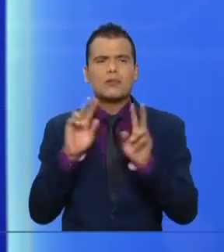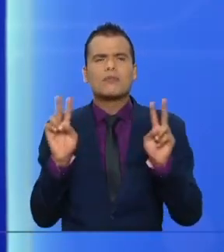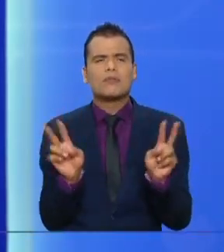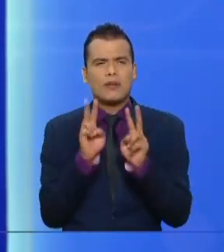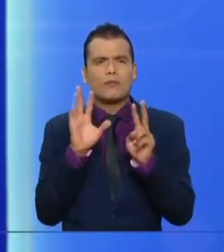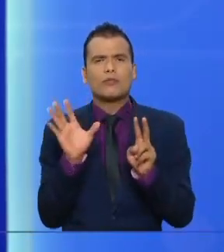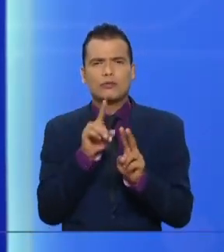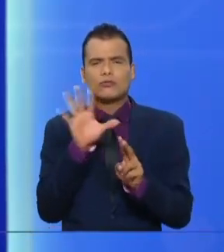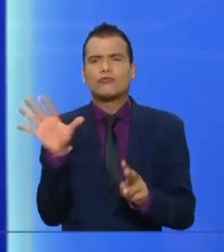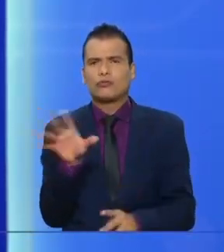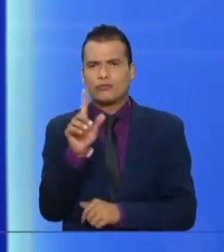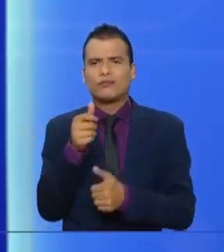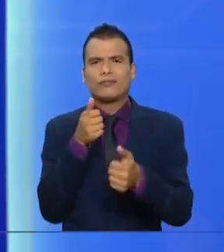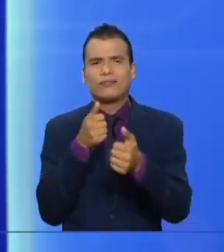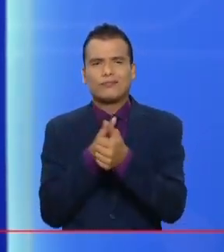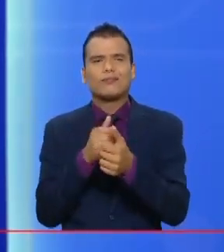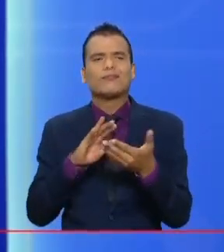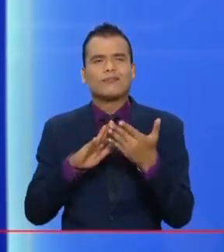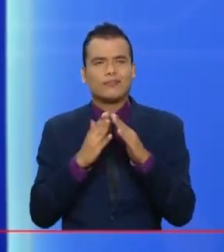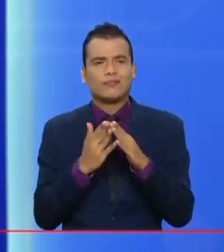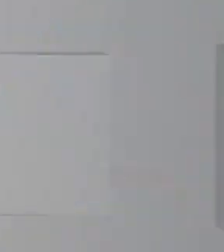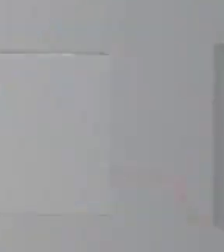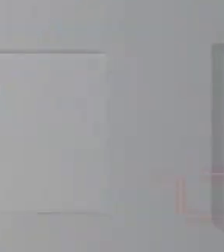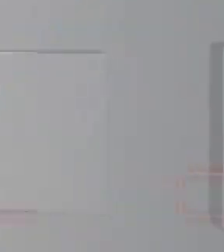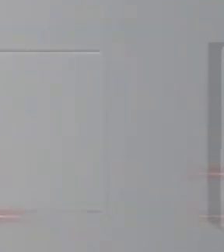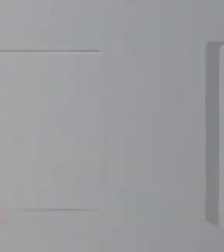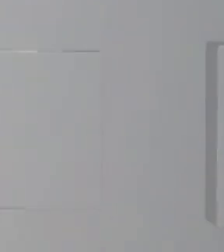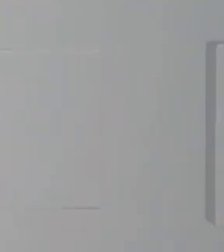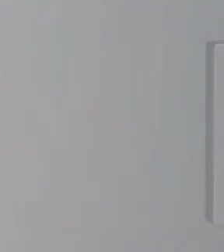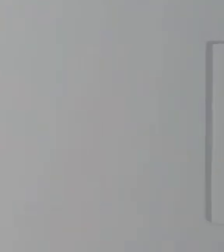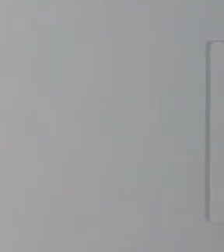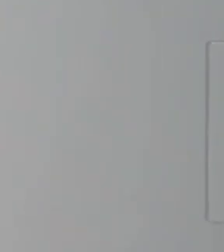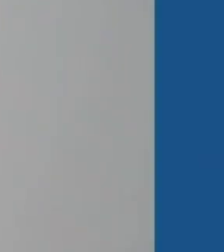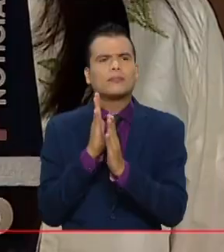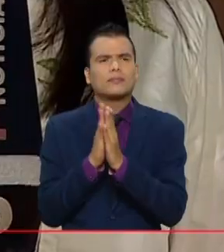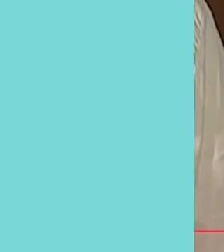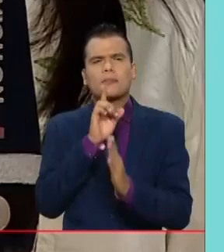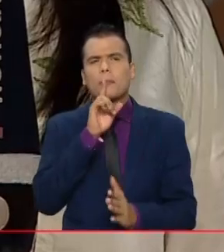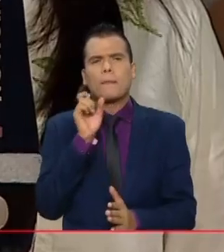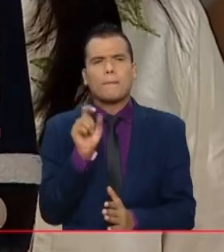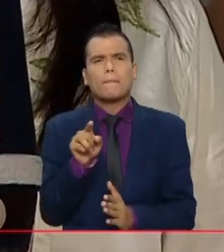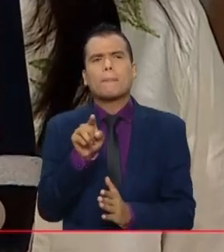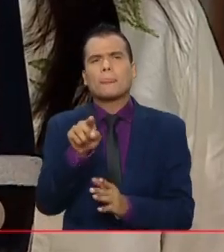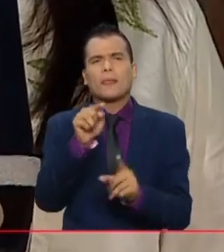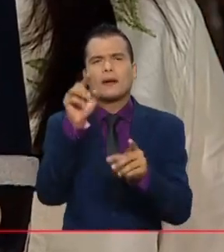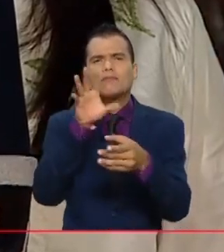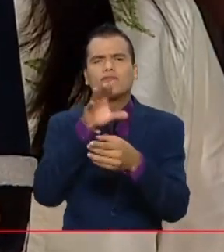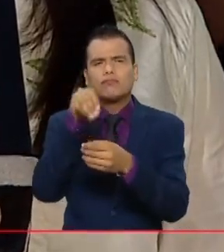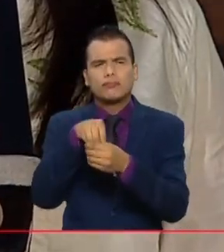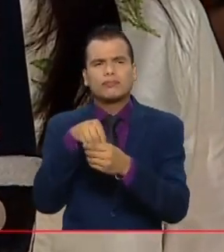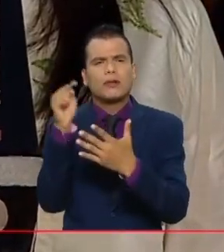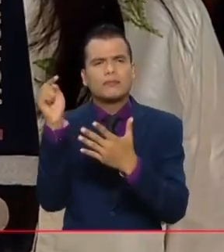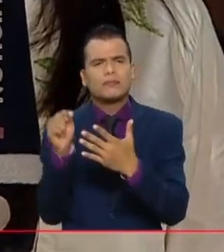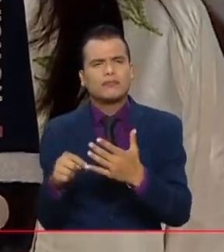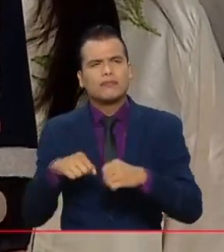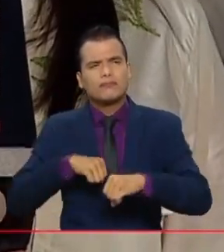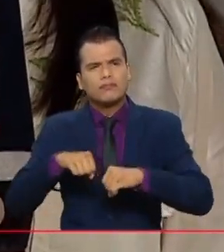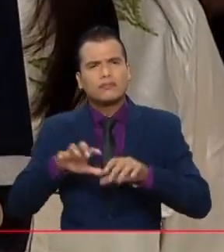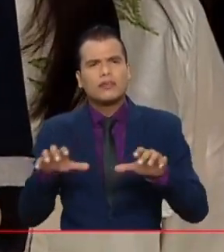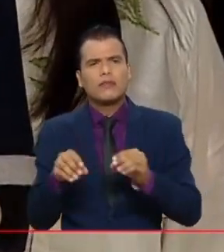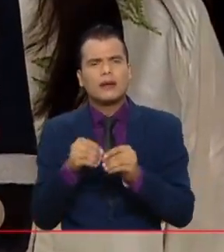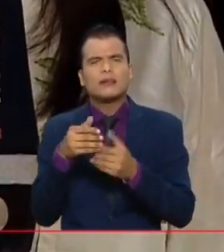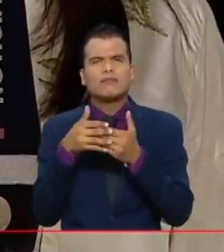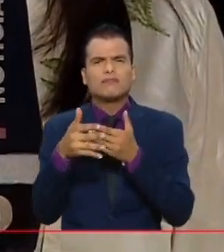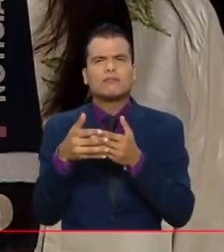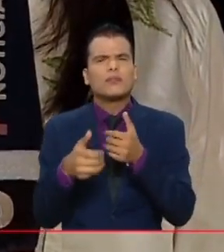a la comunidad que nos invitó. Judy, hola nuevamente. ¿Qué actividades se han desarrollado hoy y qué sigue esta noche?